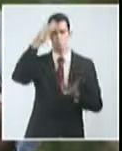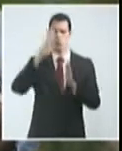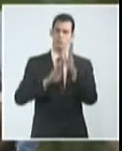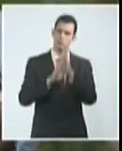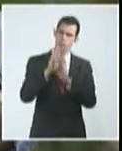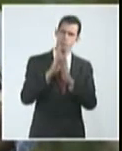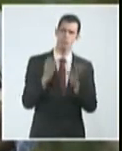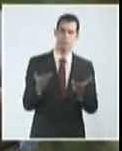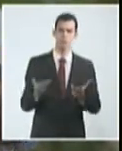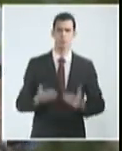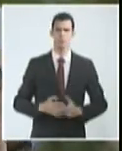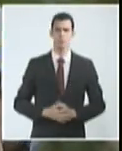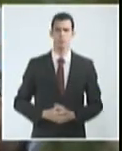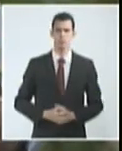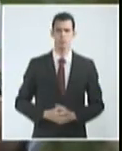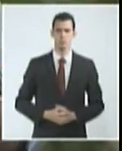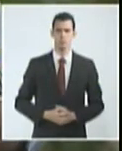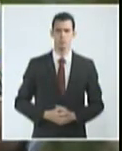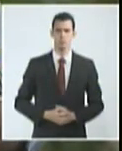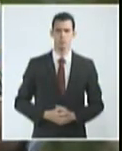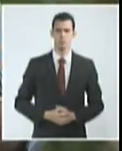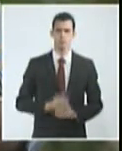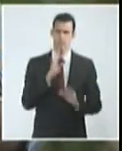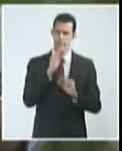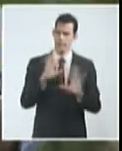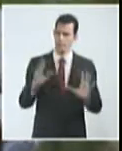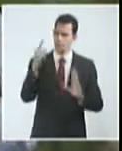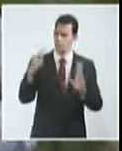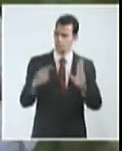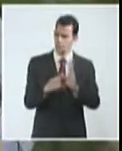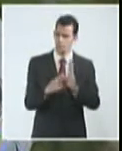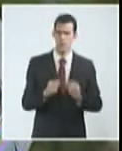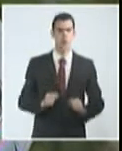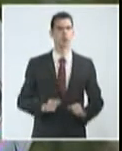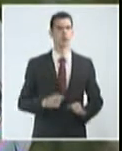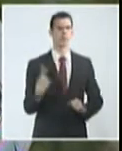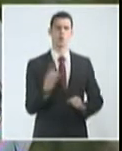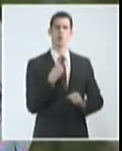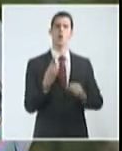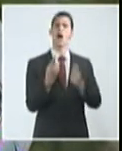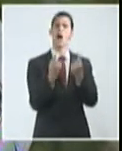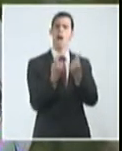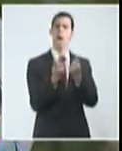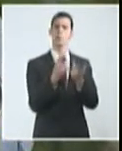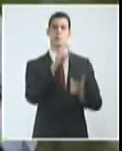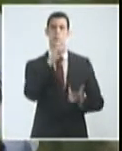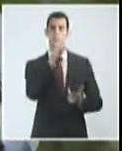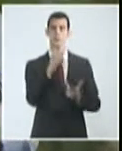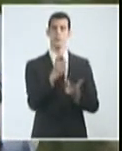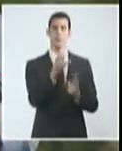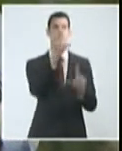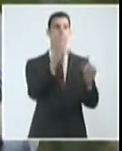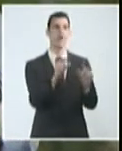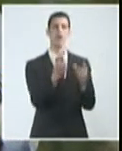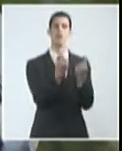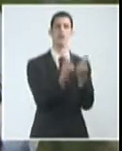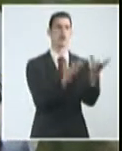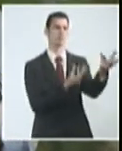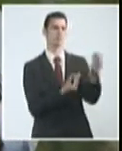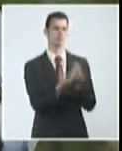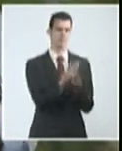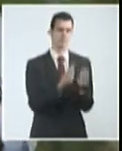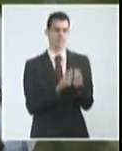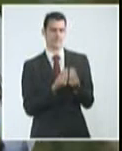economía, al tener menos ingresos, al tener menos cubierta la demanda de la población, al tener un